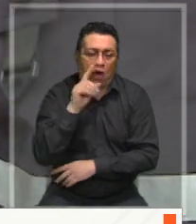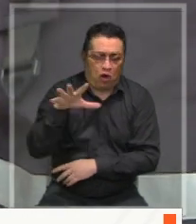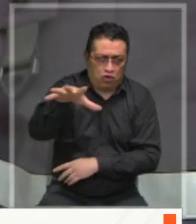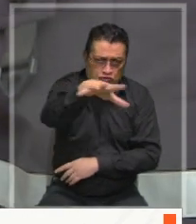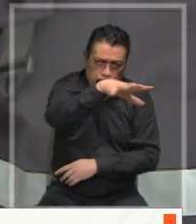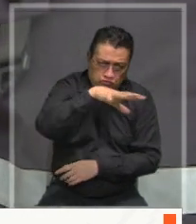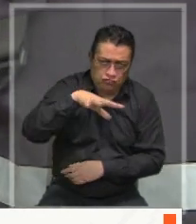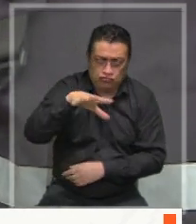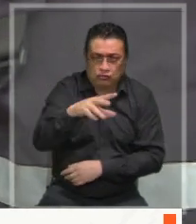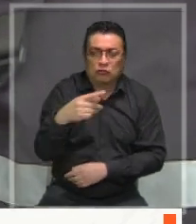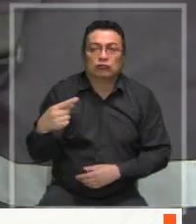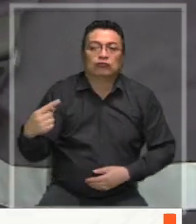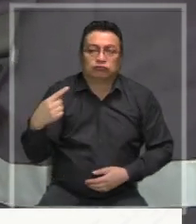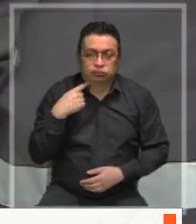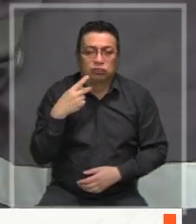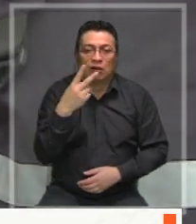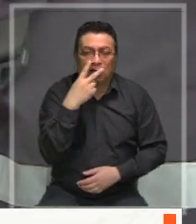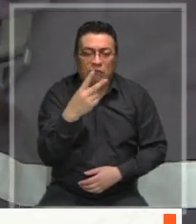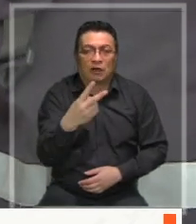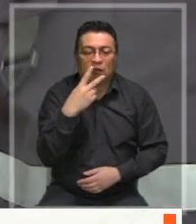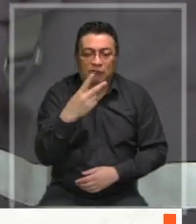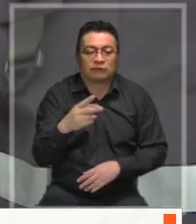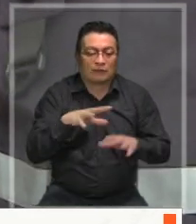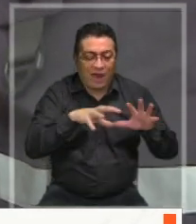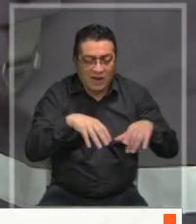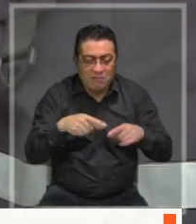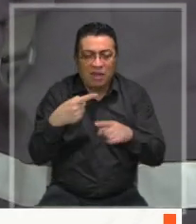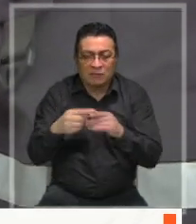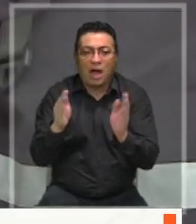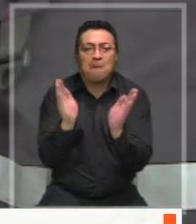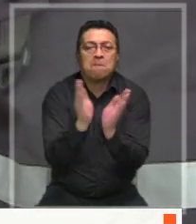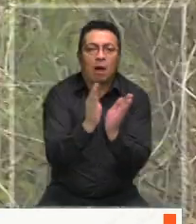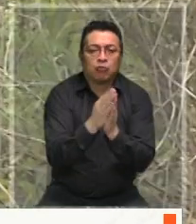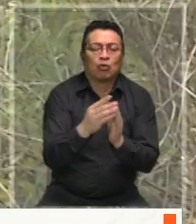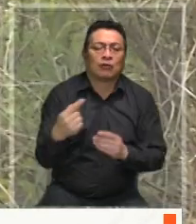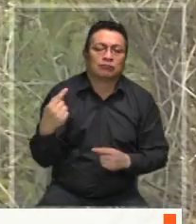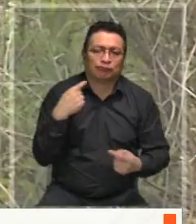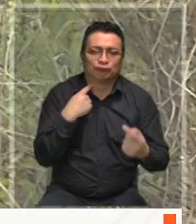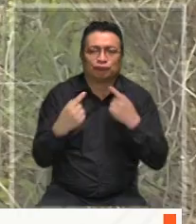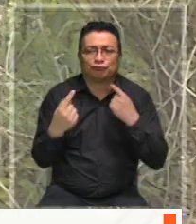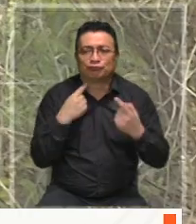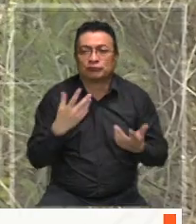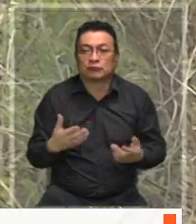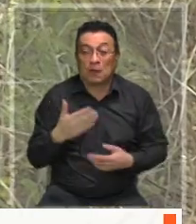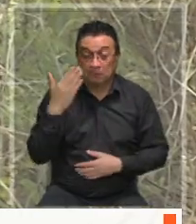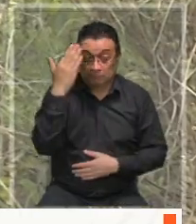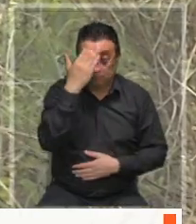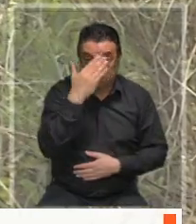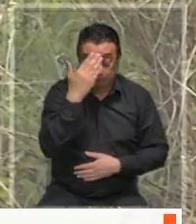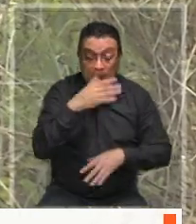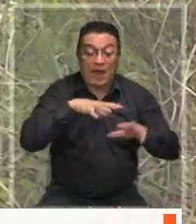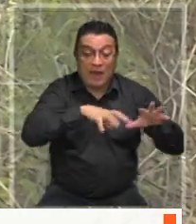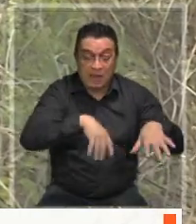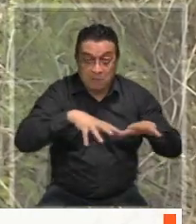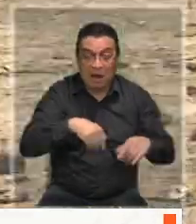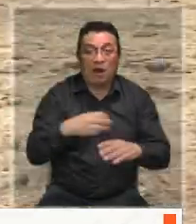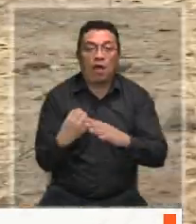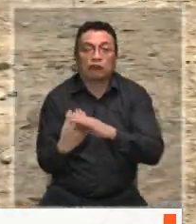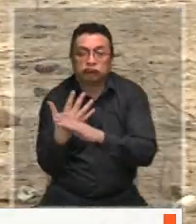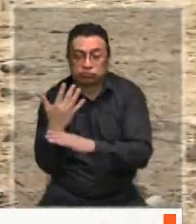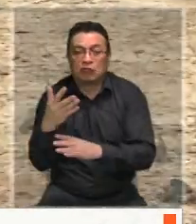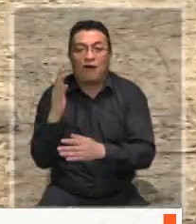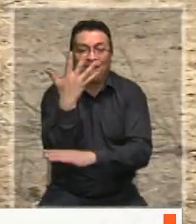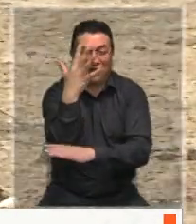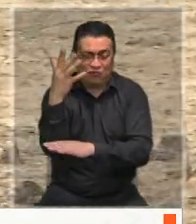que hemos visto cómo la biodiversidad de Papudo se ha visto muy afectada. Preocupación por la fauna y flora en un sector con bosque